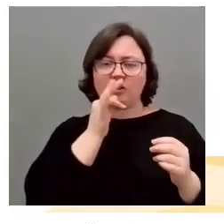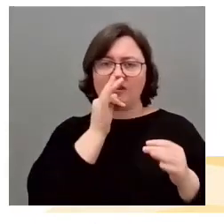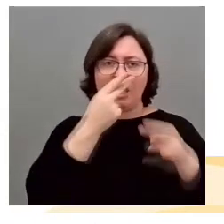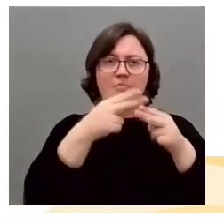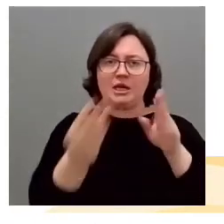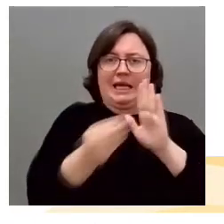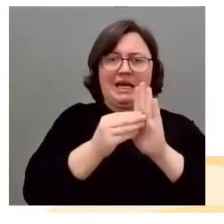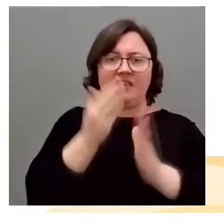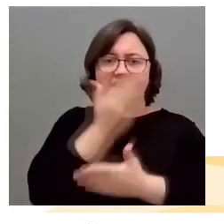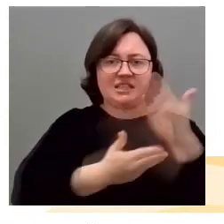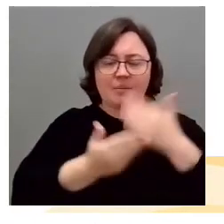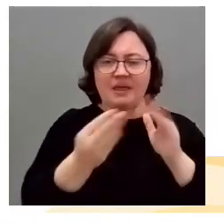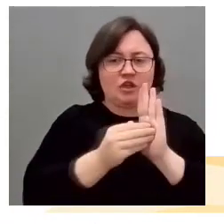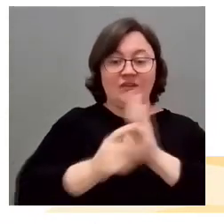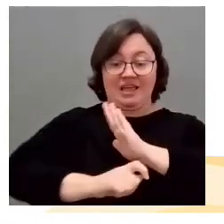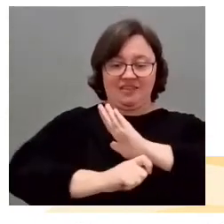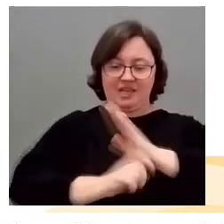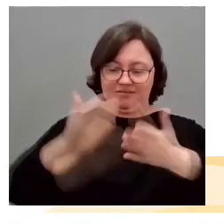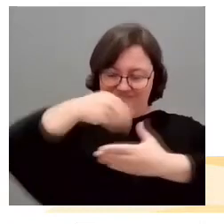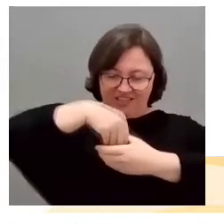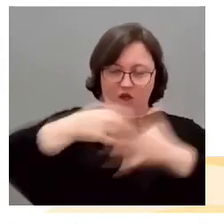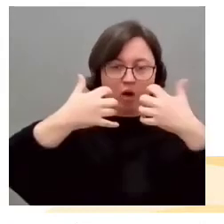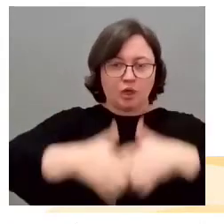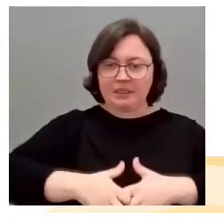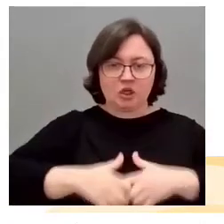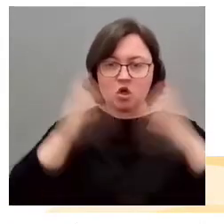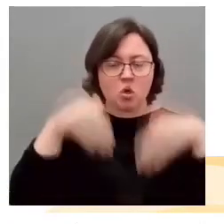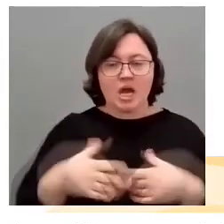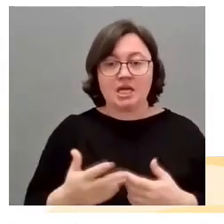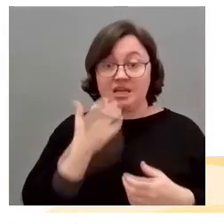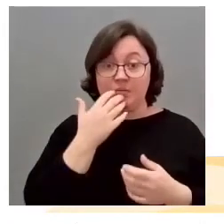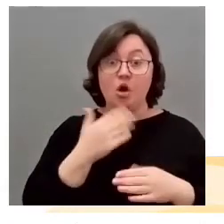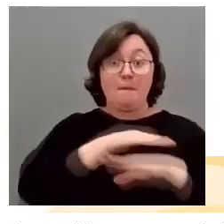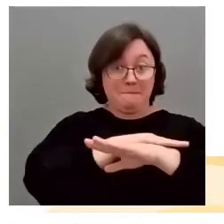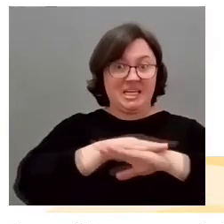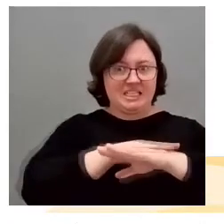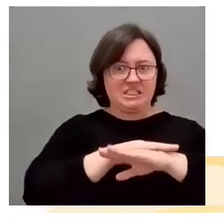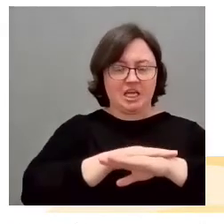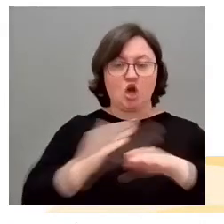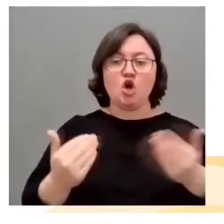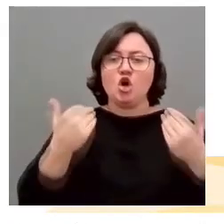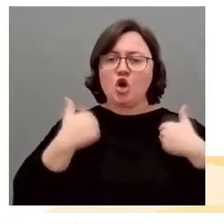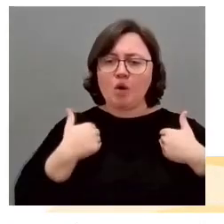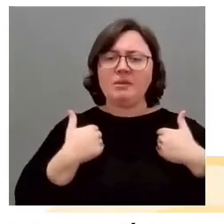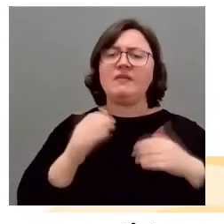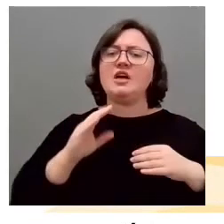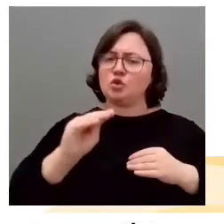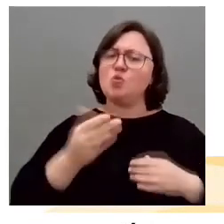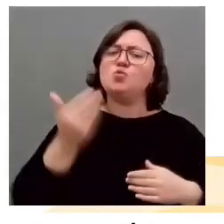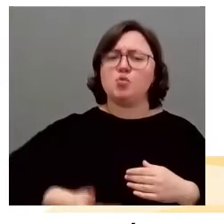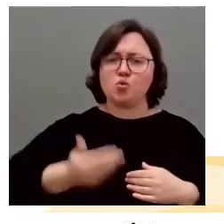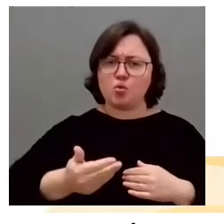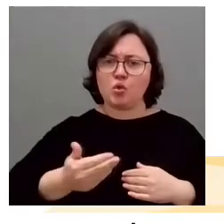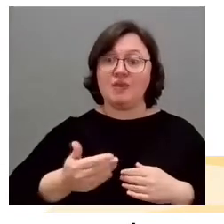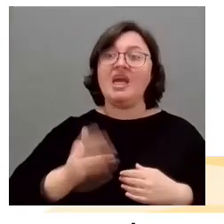políticas, de incluirlo en sus estrategias, en su ADN, y hay ministerios con competencias muy importantes que afectan de lleno en las políticas